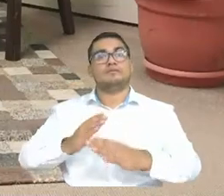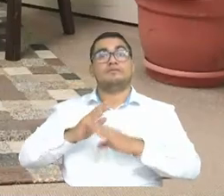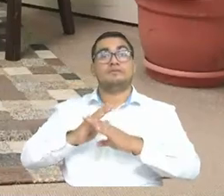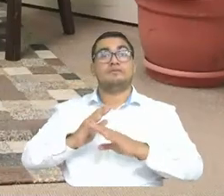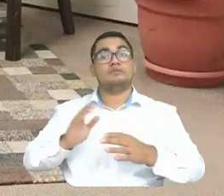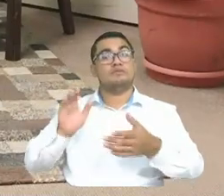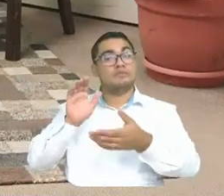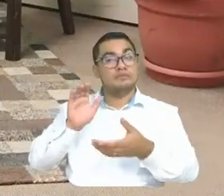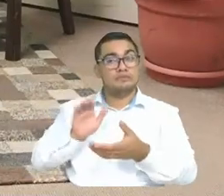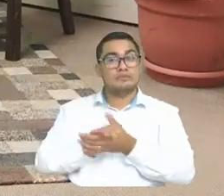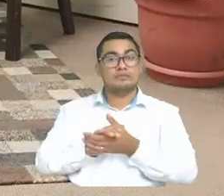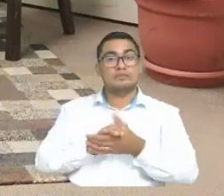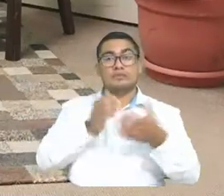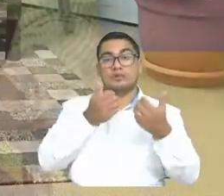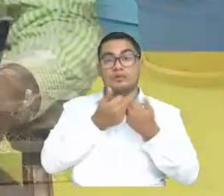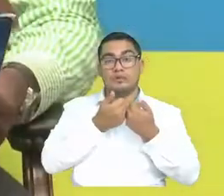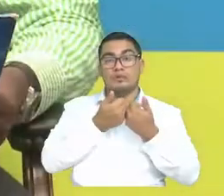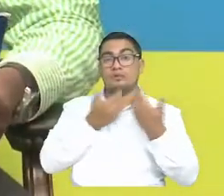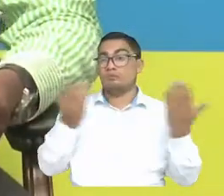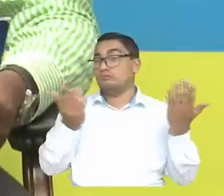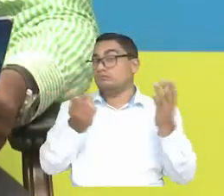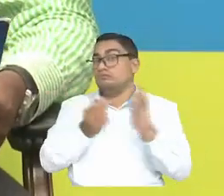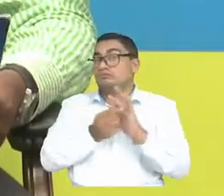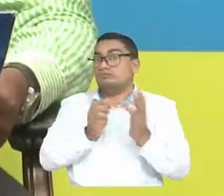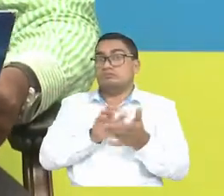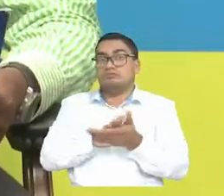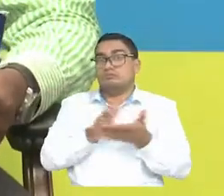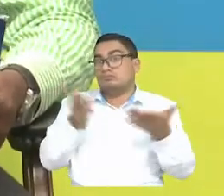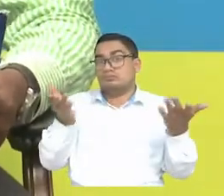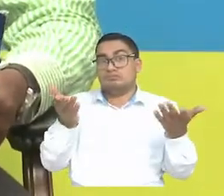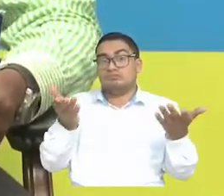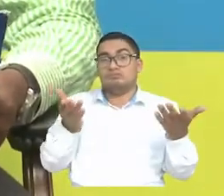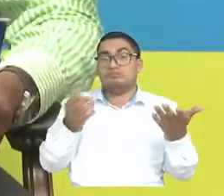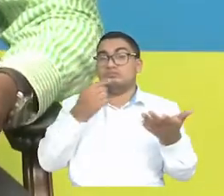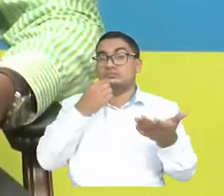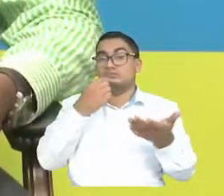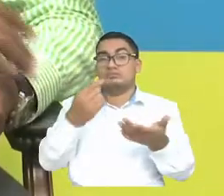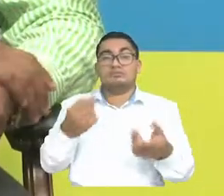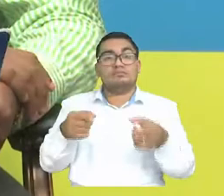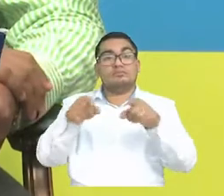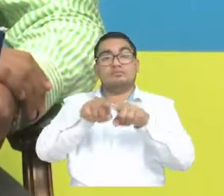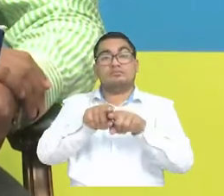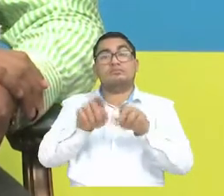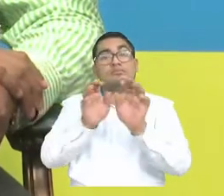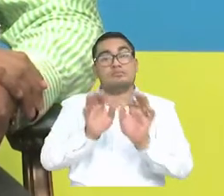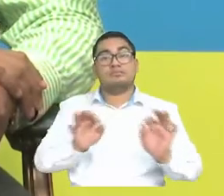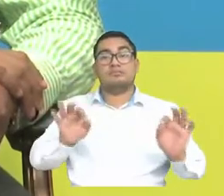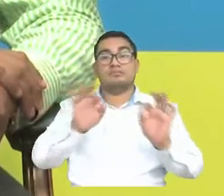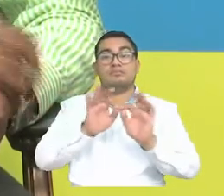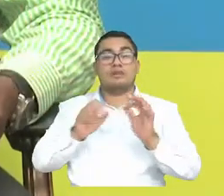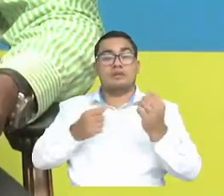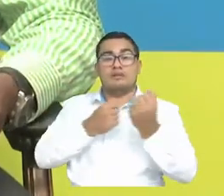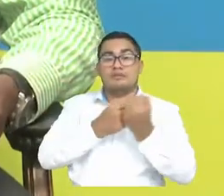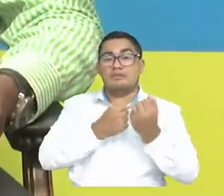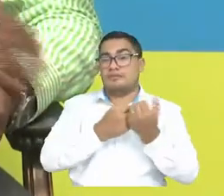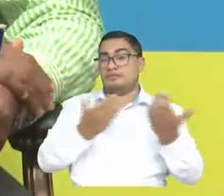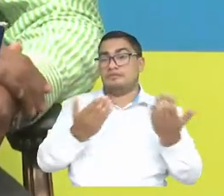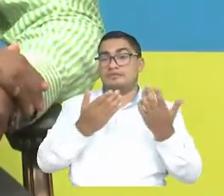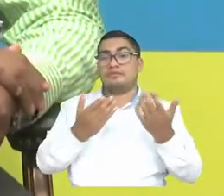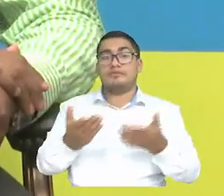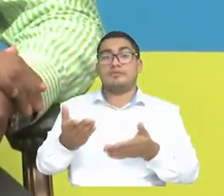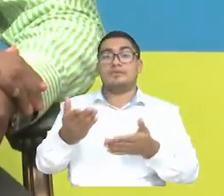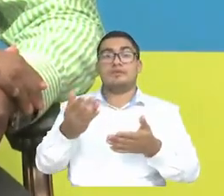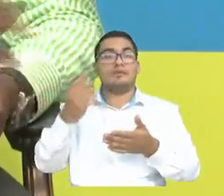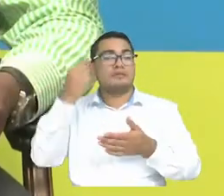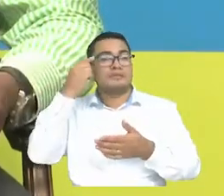esposo, a la pareja, ya sea si no son casados, están en unión de hecho, pues también tiene que tener apoyo del compañero, ¿verdad? Planificar